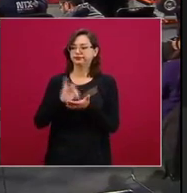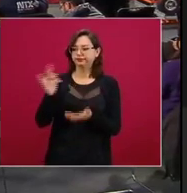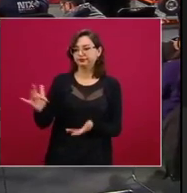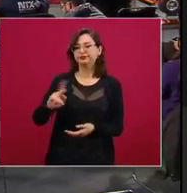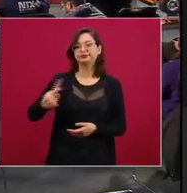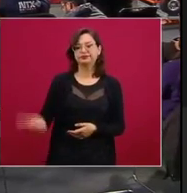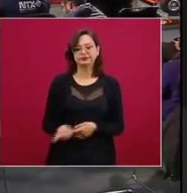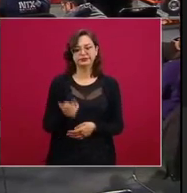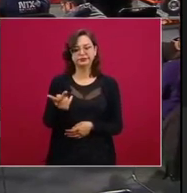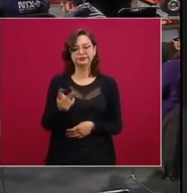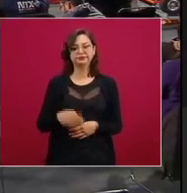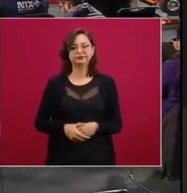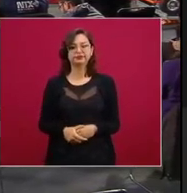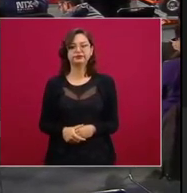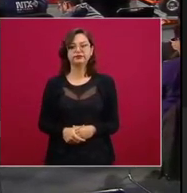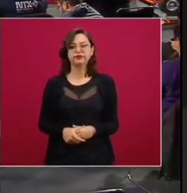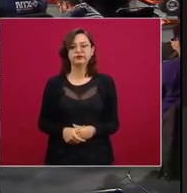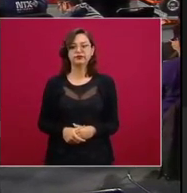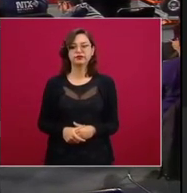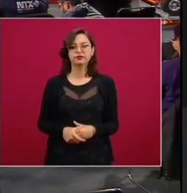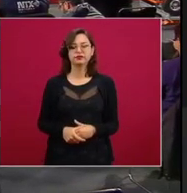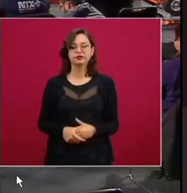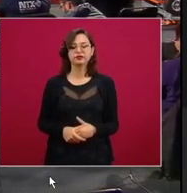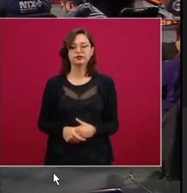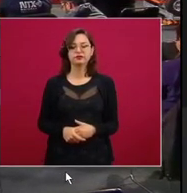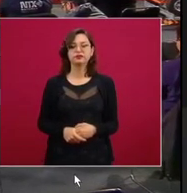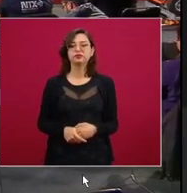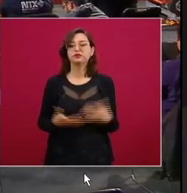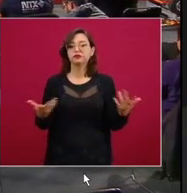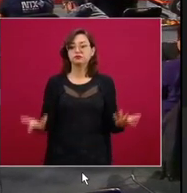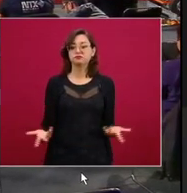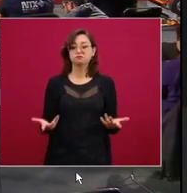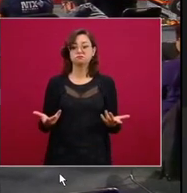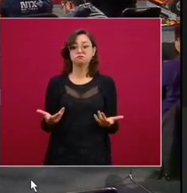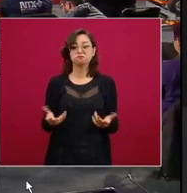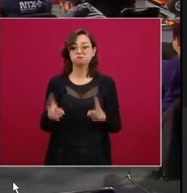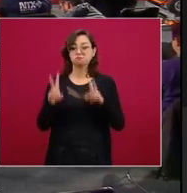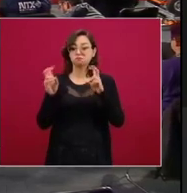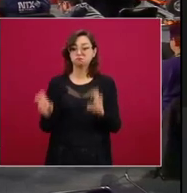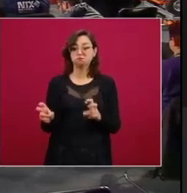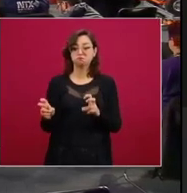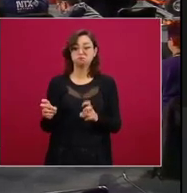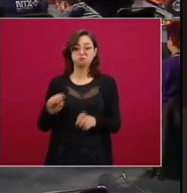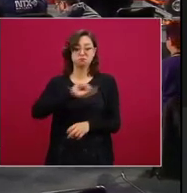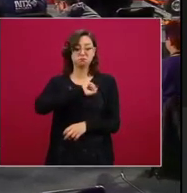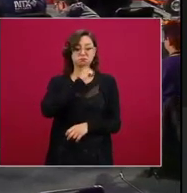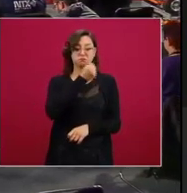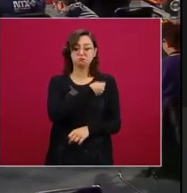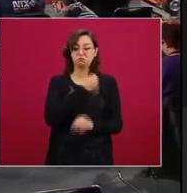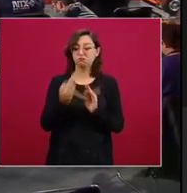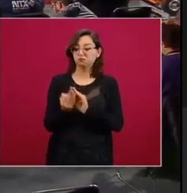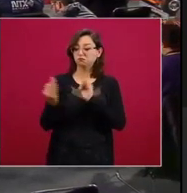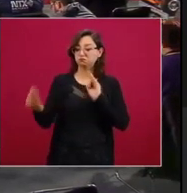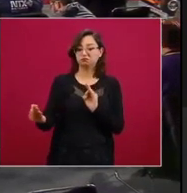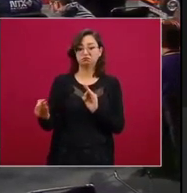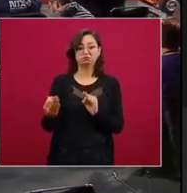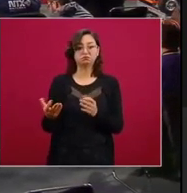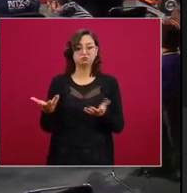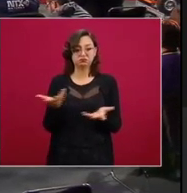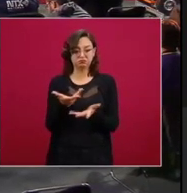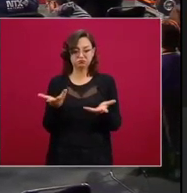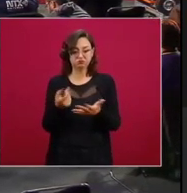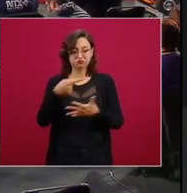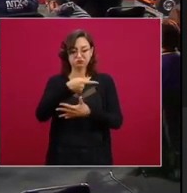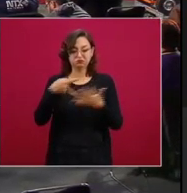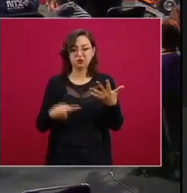la panza. La información importante. Las medidas de sana distancia son las mismas de la Jornada Nacional de Sana Distancia. La información importante